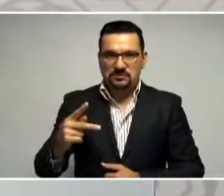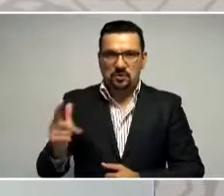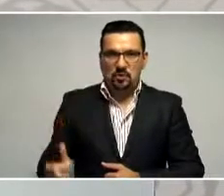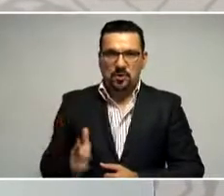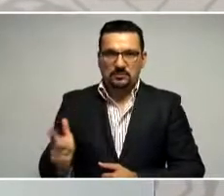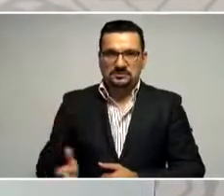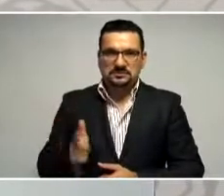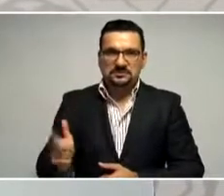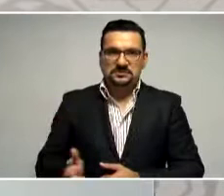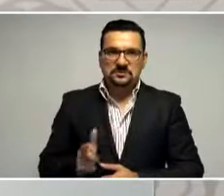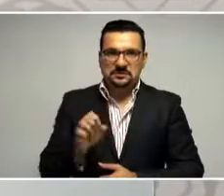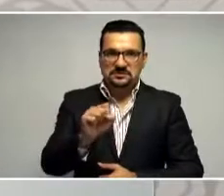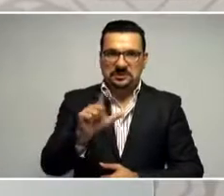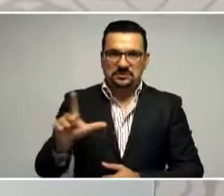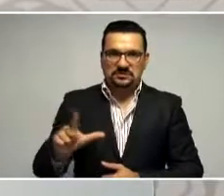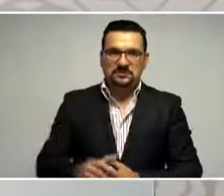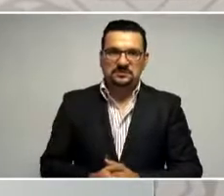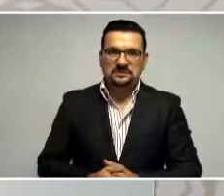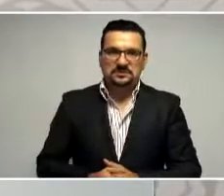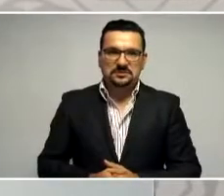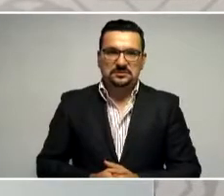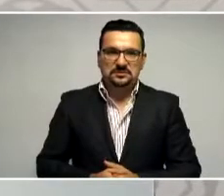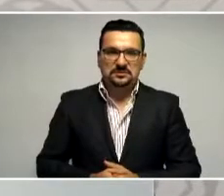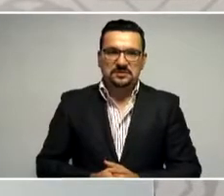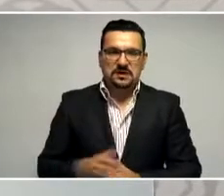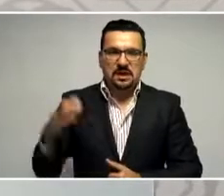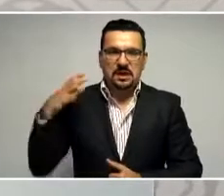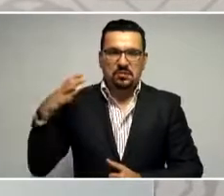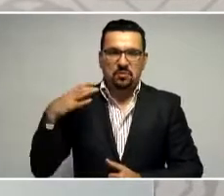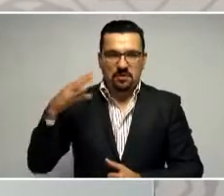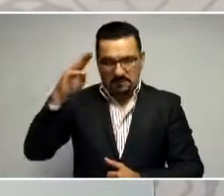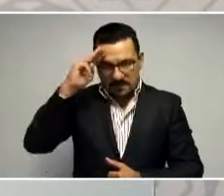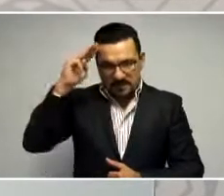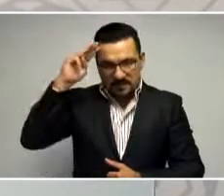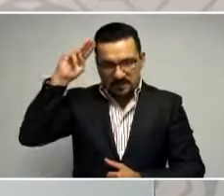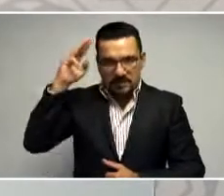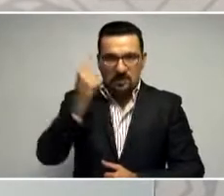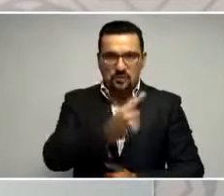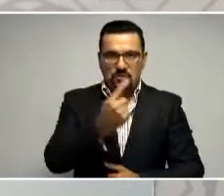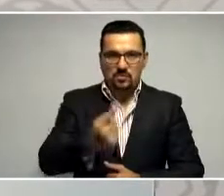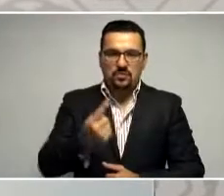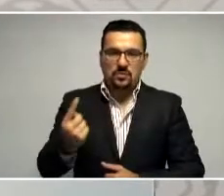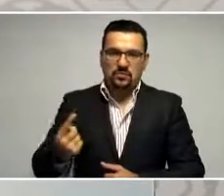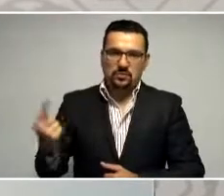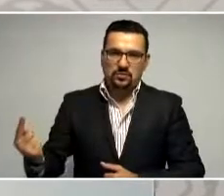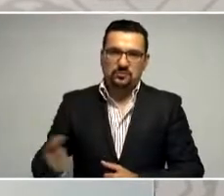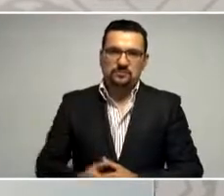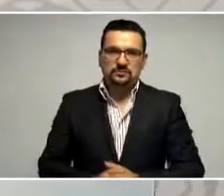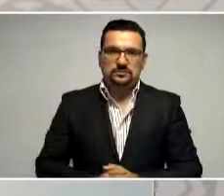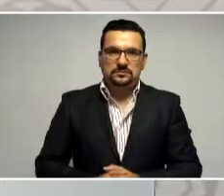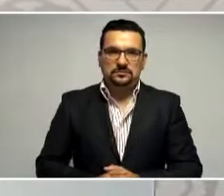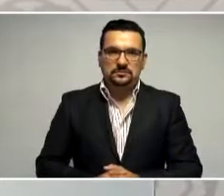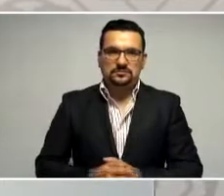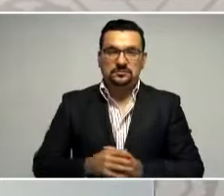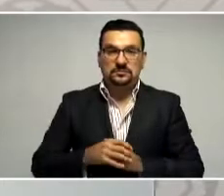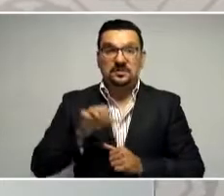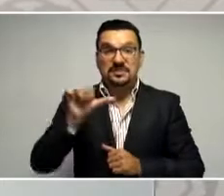Guaymas, San Luis Río Colorado, Caborca y Magdalena, 1 cada uno. Ya